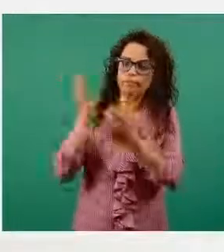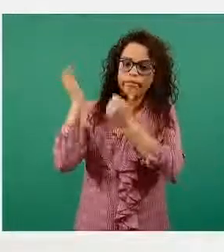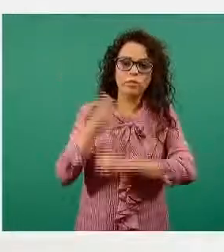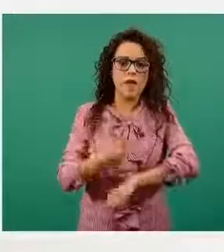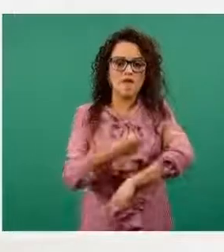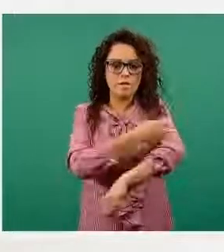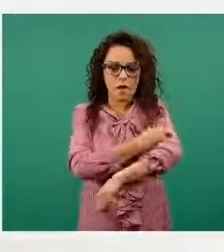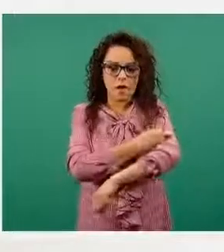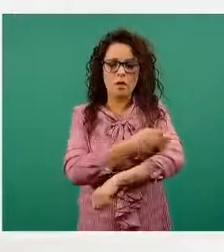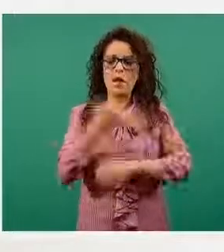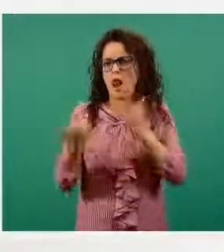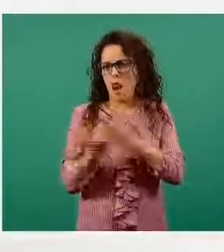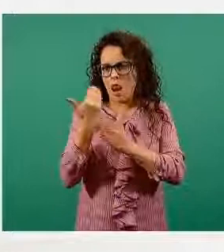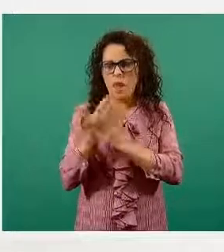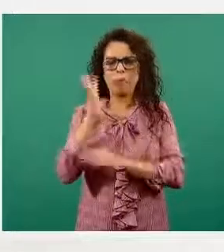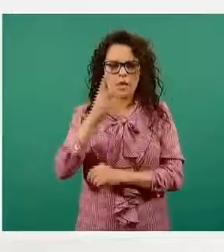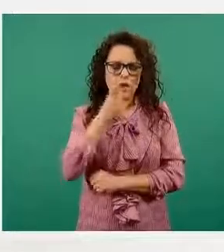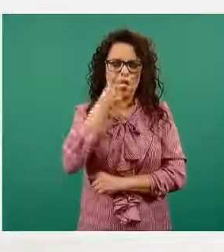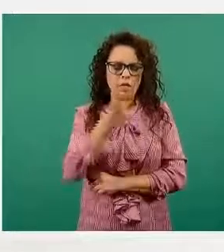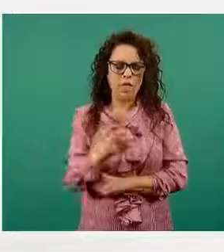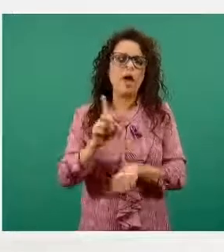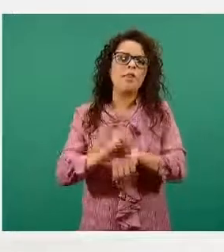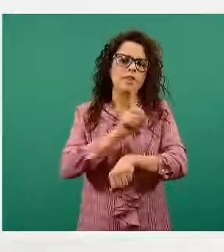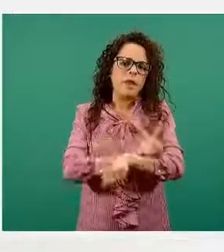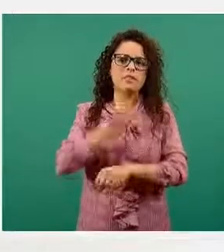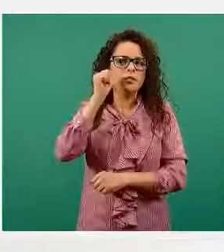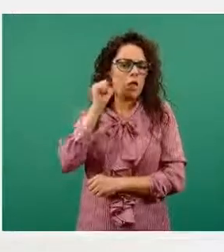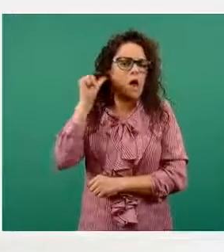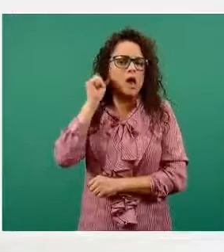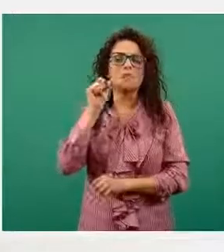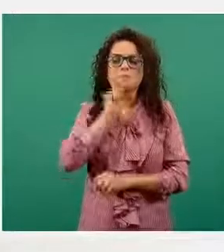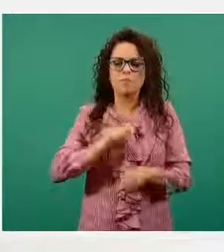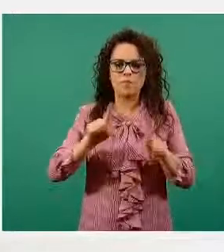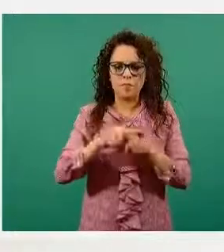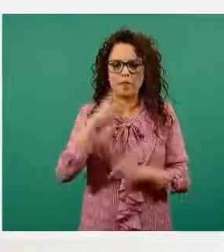mañana, ya lo habíamos dicho desde ayer, por el momento esta semana no ha habido cambio,